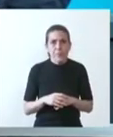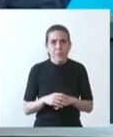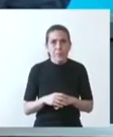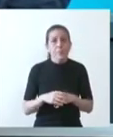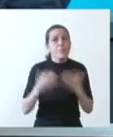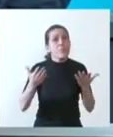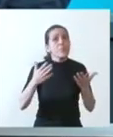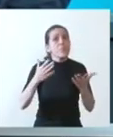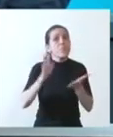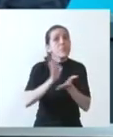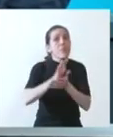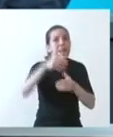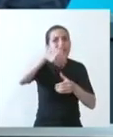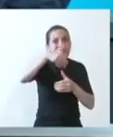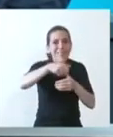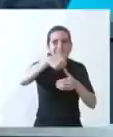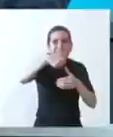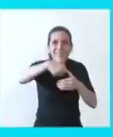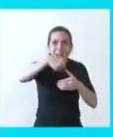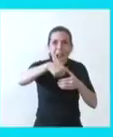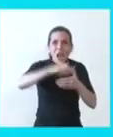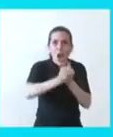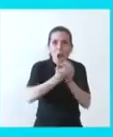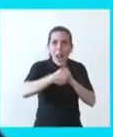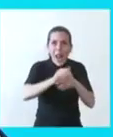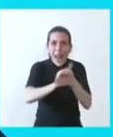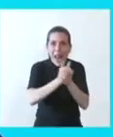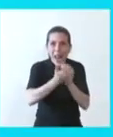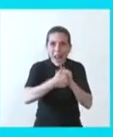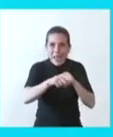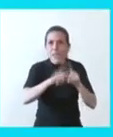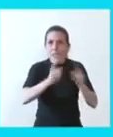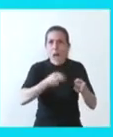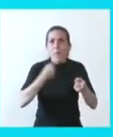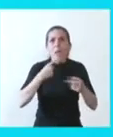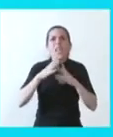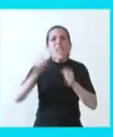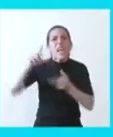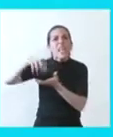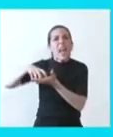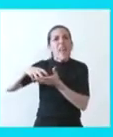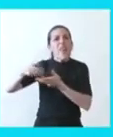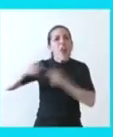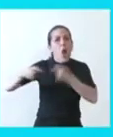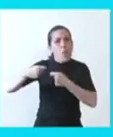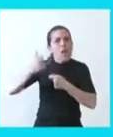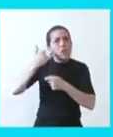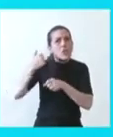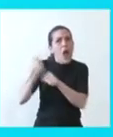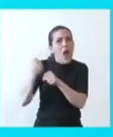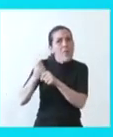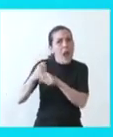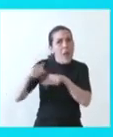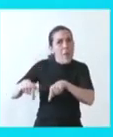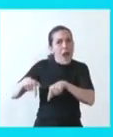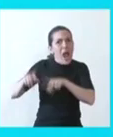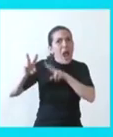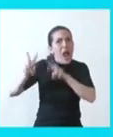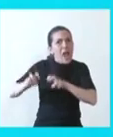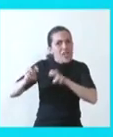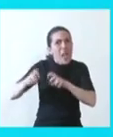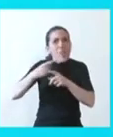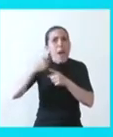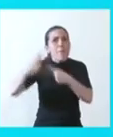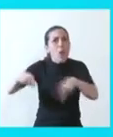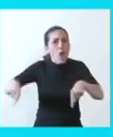El alcohol en gel, también ya la Secretaría de Comercio del viernes está actuando sobre los productores